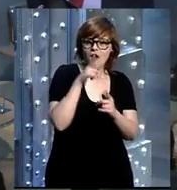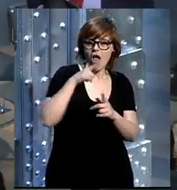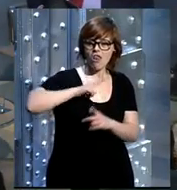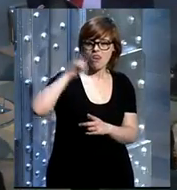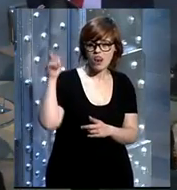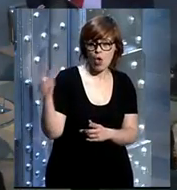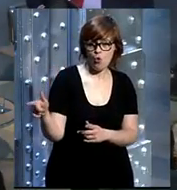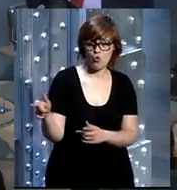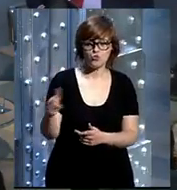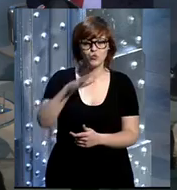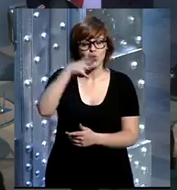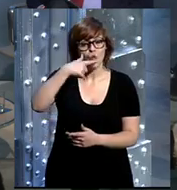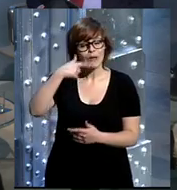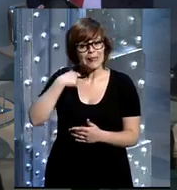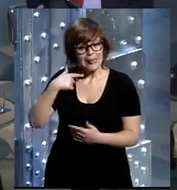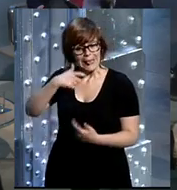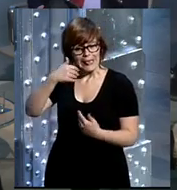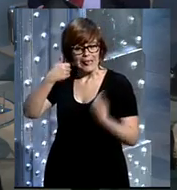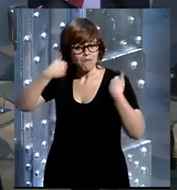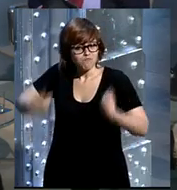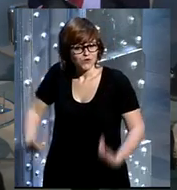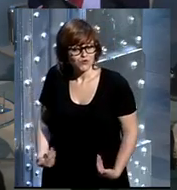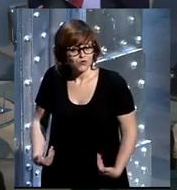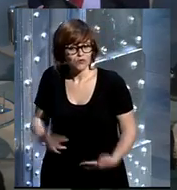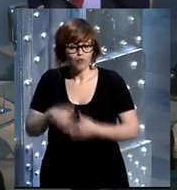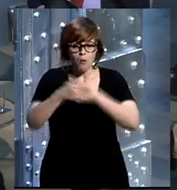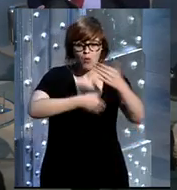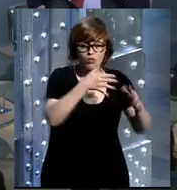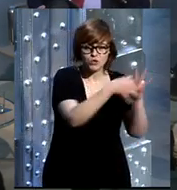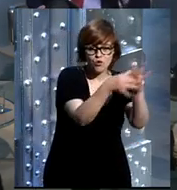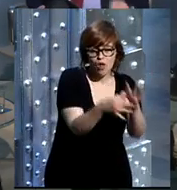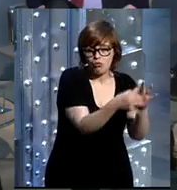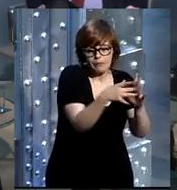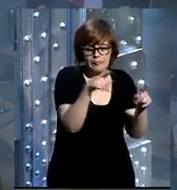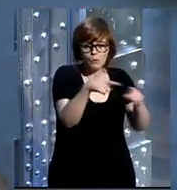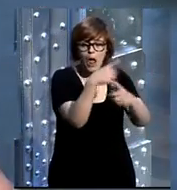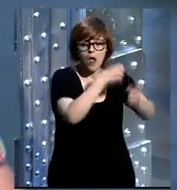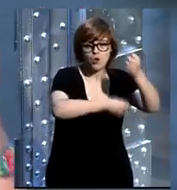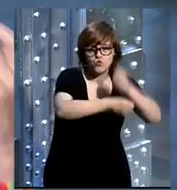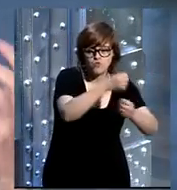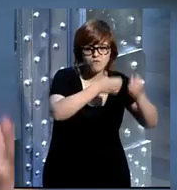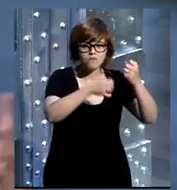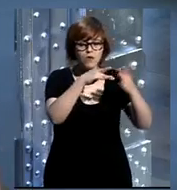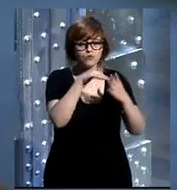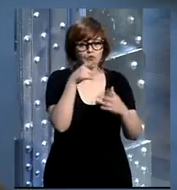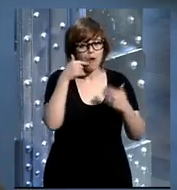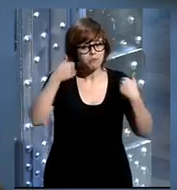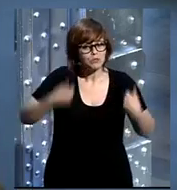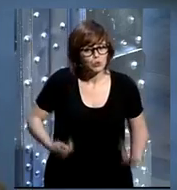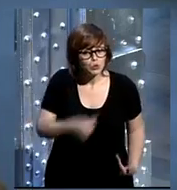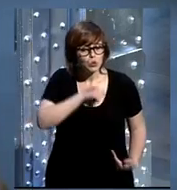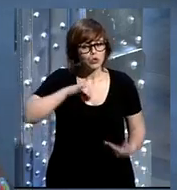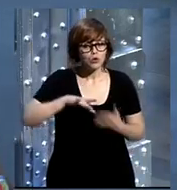entre el individuo y esos procesos de relación, sea en materia económica, en materia personal, en materia formativa, en